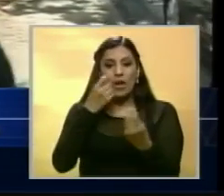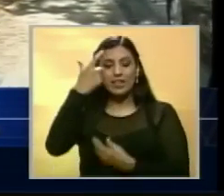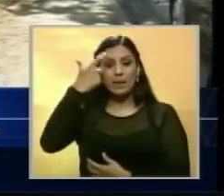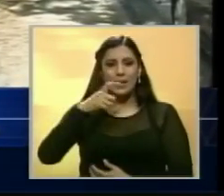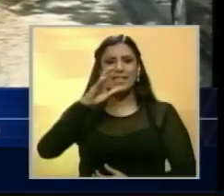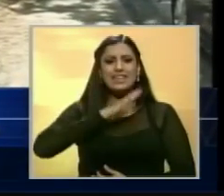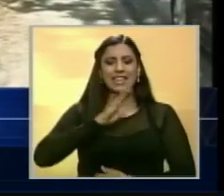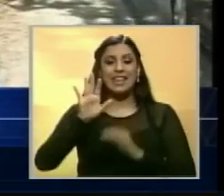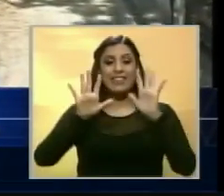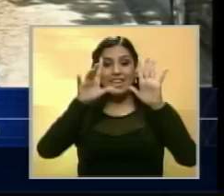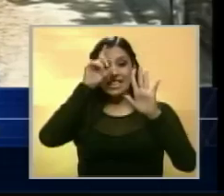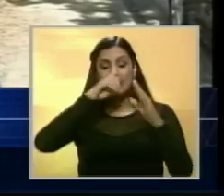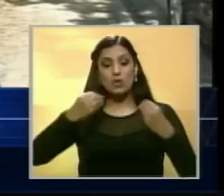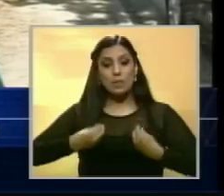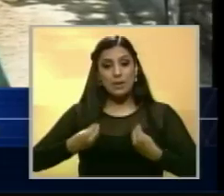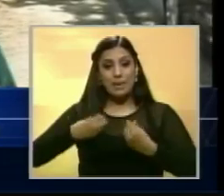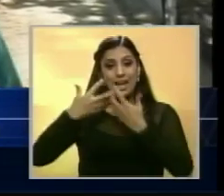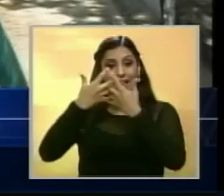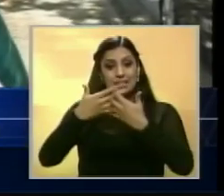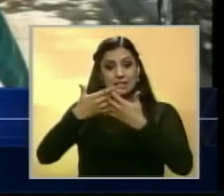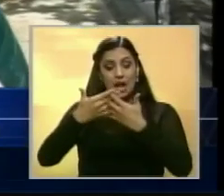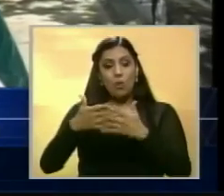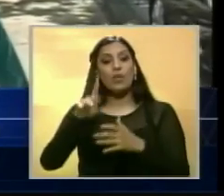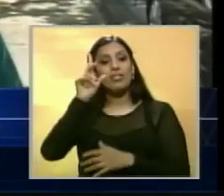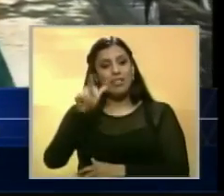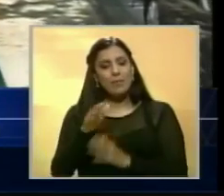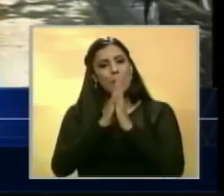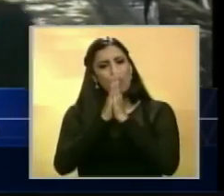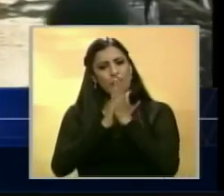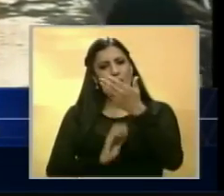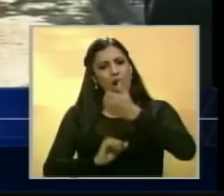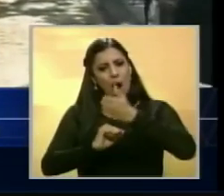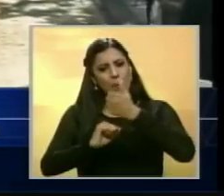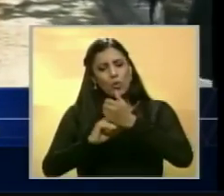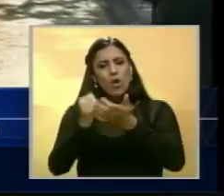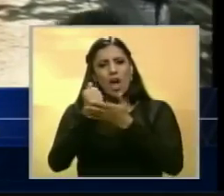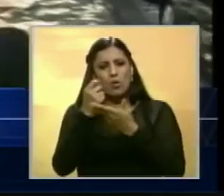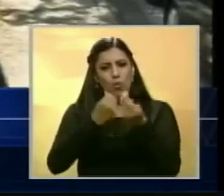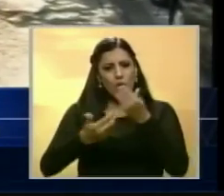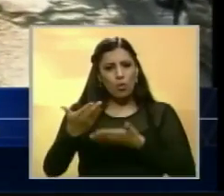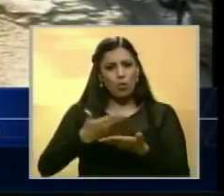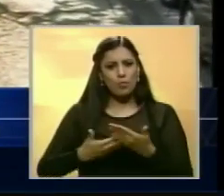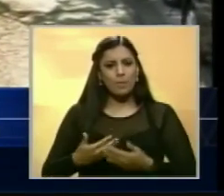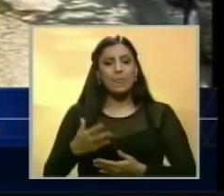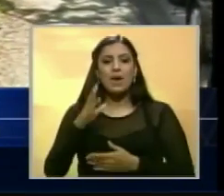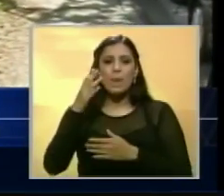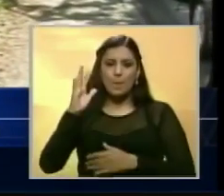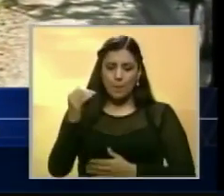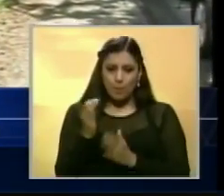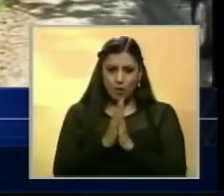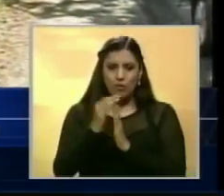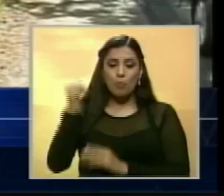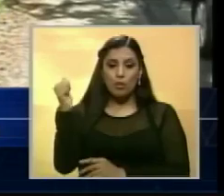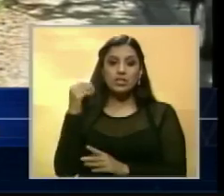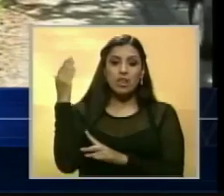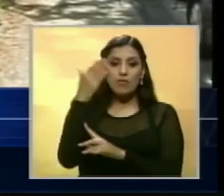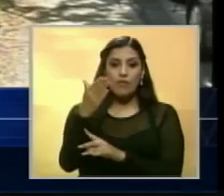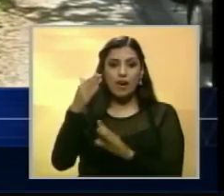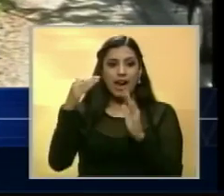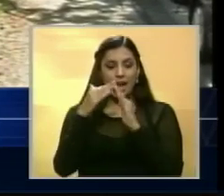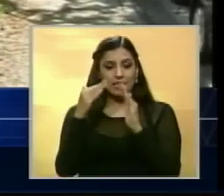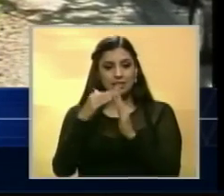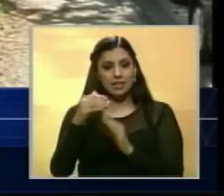víctima llevaba más de 10 años viviendo en el país. Asimismo, pidió solidaridad y ayuda económica. La policía fue a la casa con el